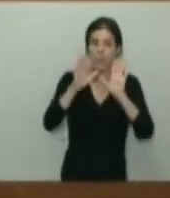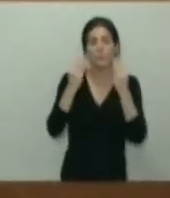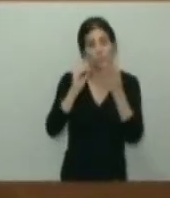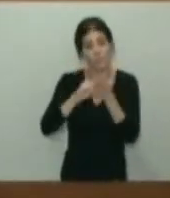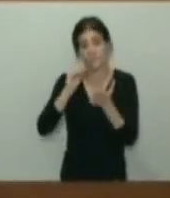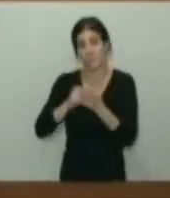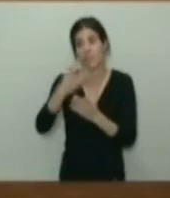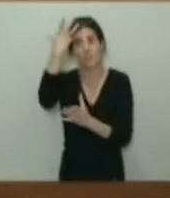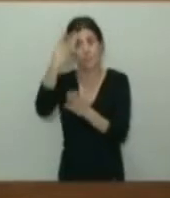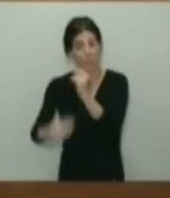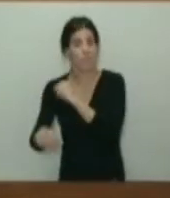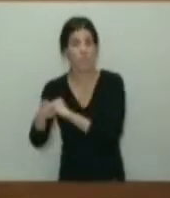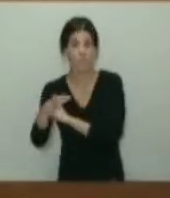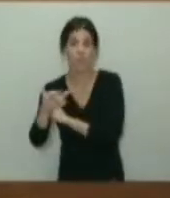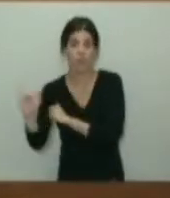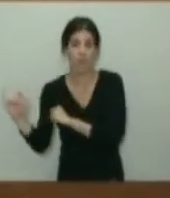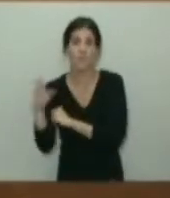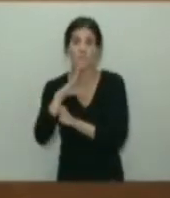la normativa